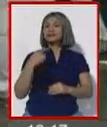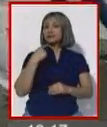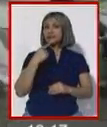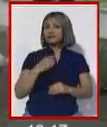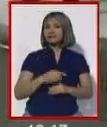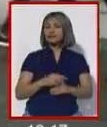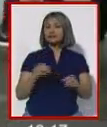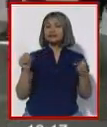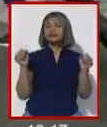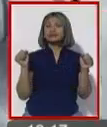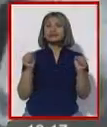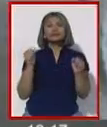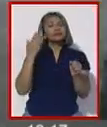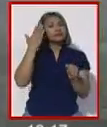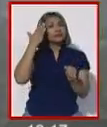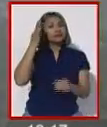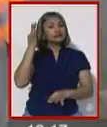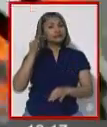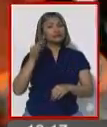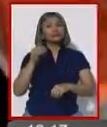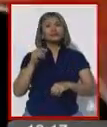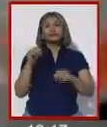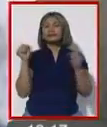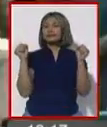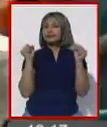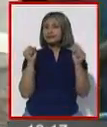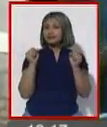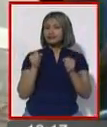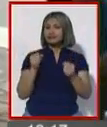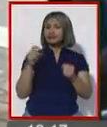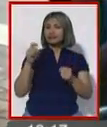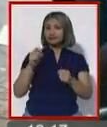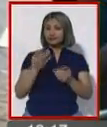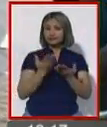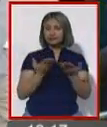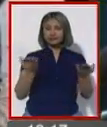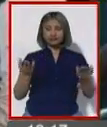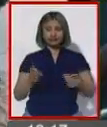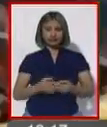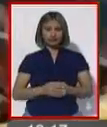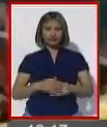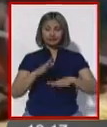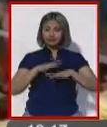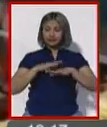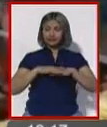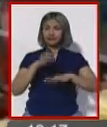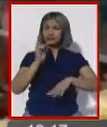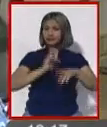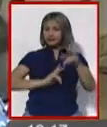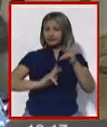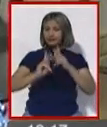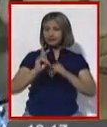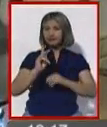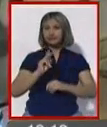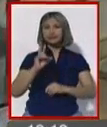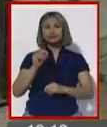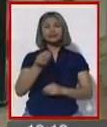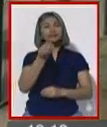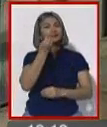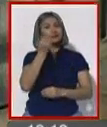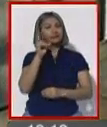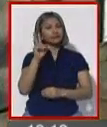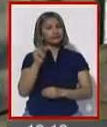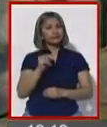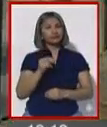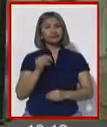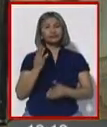¿no?, en refrigeradores que no sabemos si está a la temperatura adecuada, ¿no?, que requiere el producto. Y estos productos recomendamos nosotros a la población el no consumo de